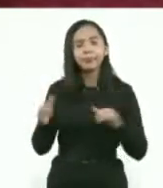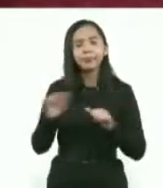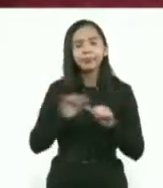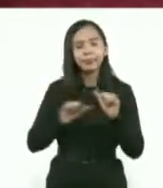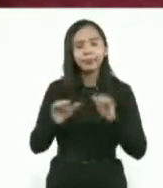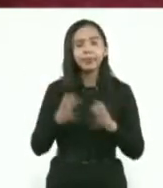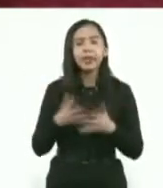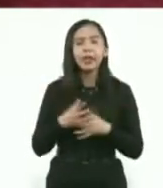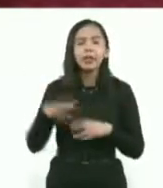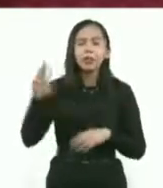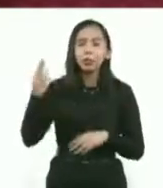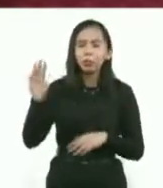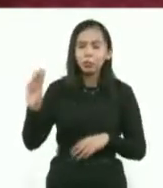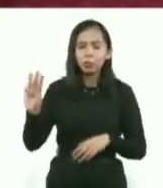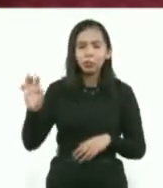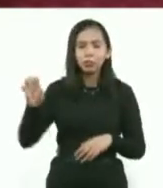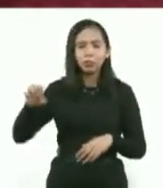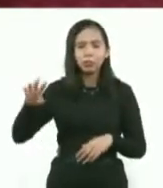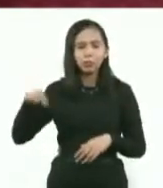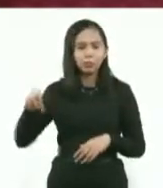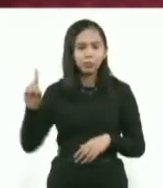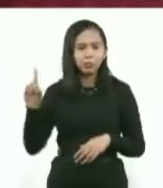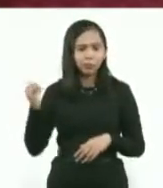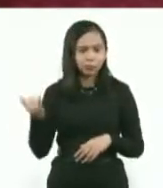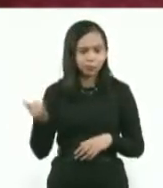de Wendy Roa, de Grupo Imagen.